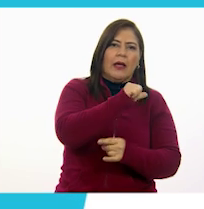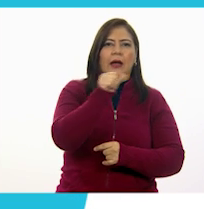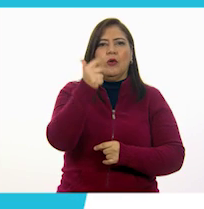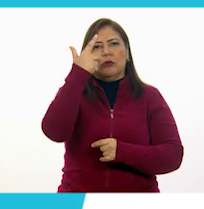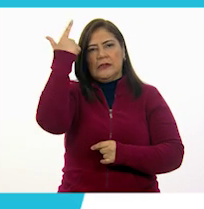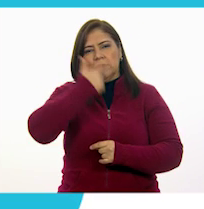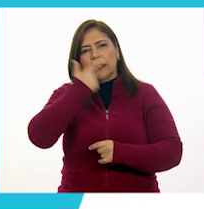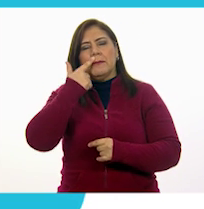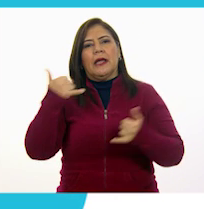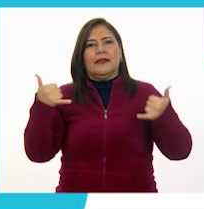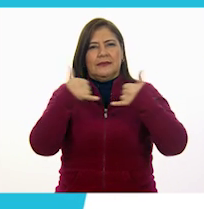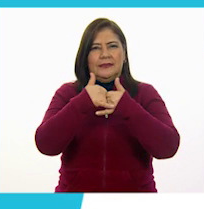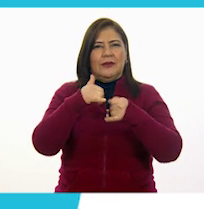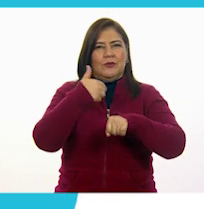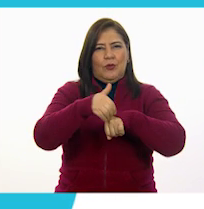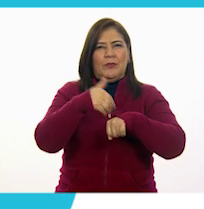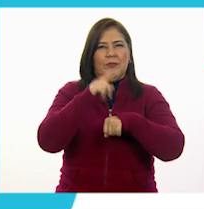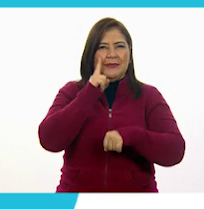teléfono